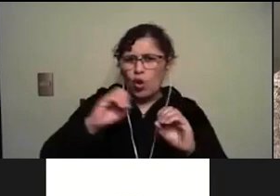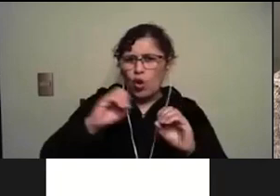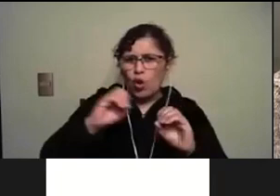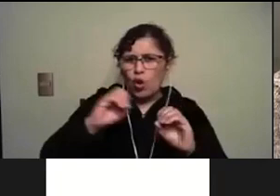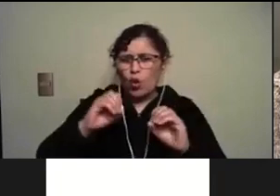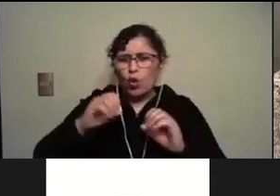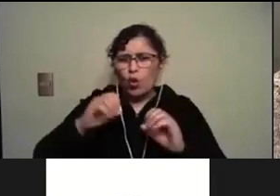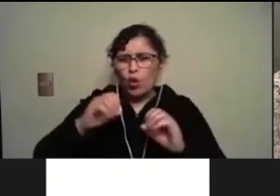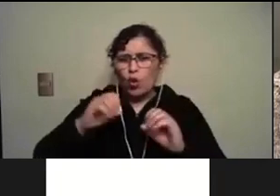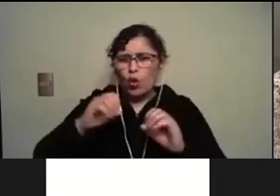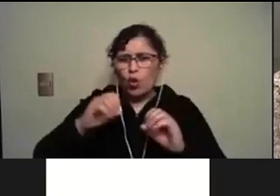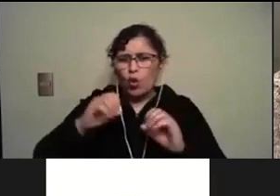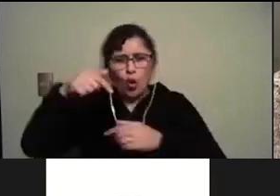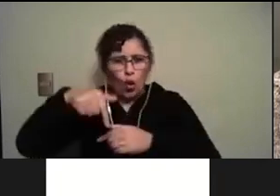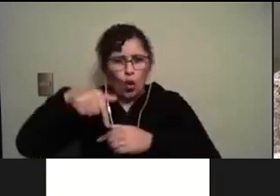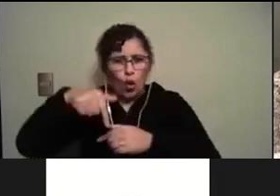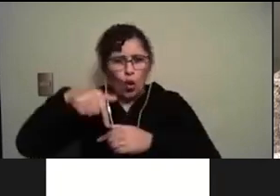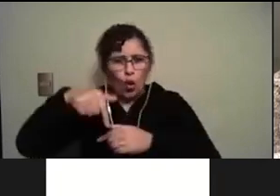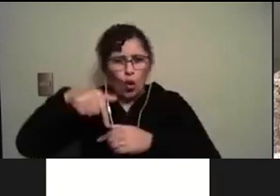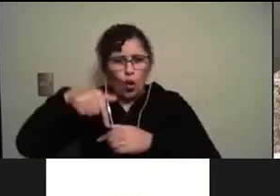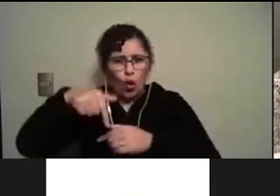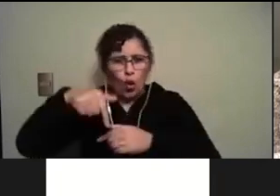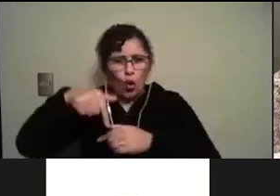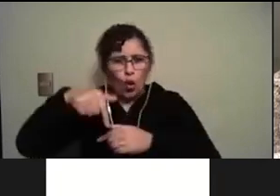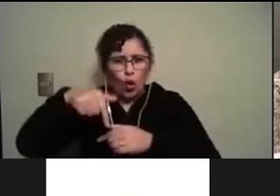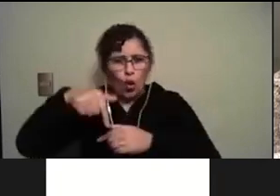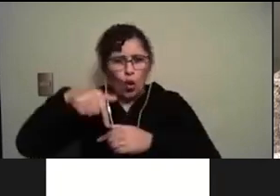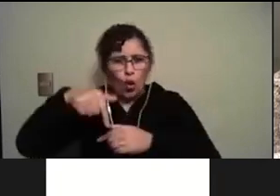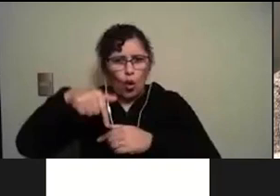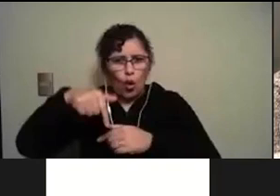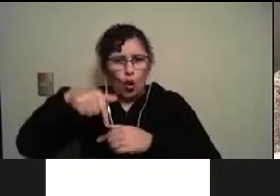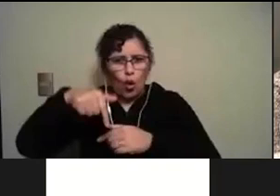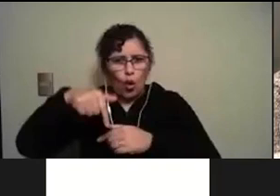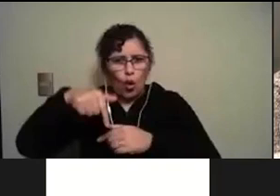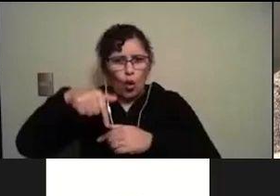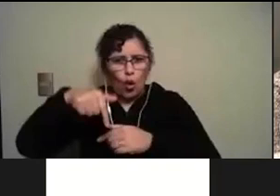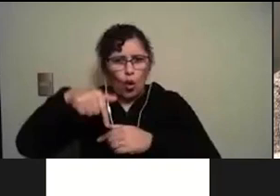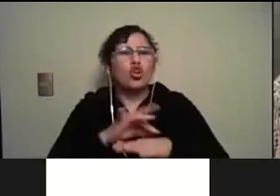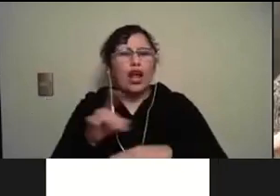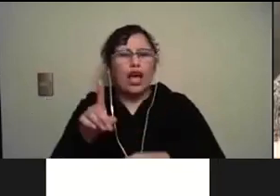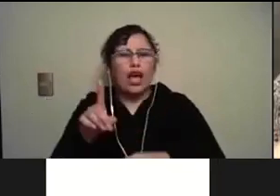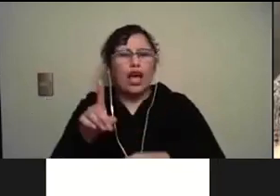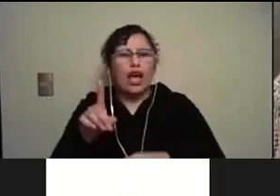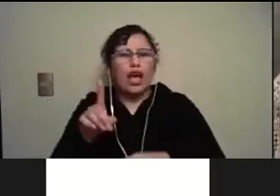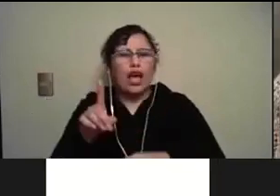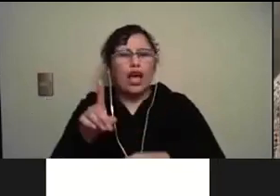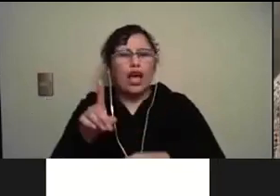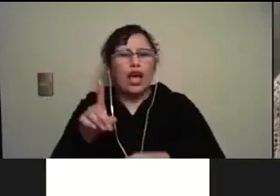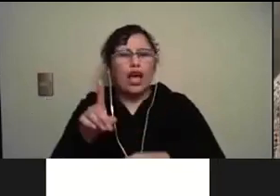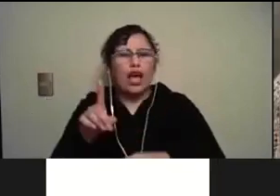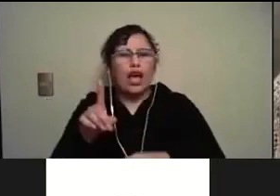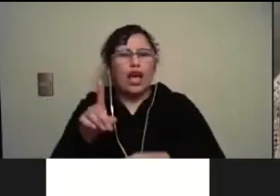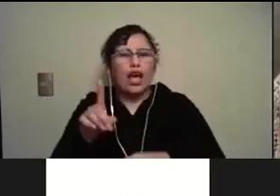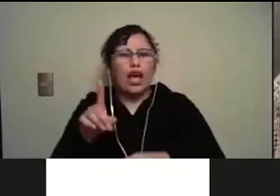en la mañana, voy a compartir con su delegada un video de la doctora Chaletsky que habla un poco sobre la demencia de Alzheimer, que dura como 7 minutos, que está